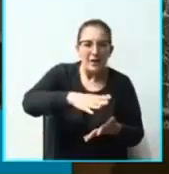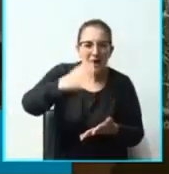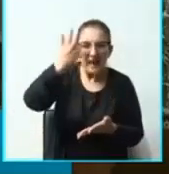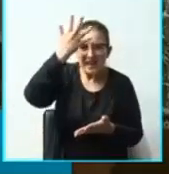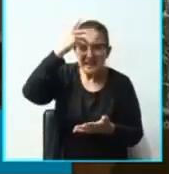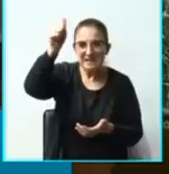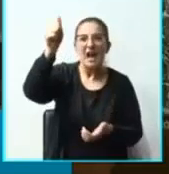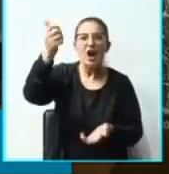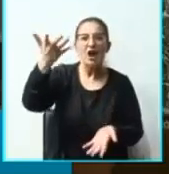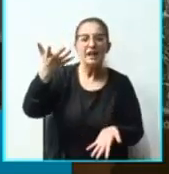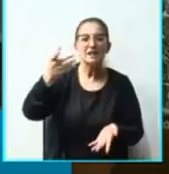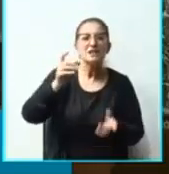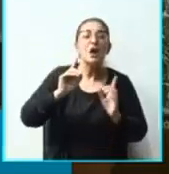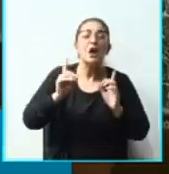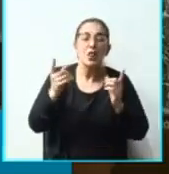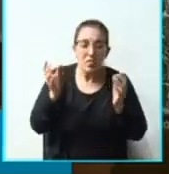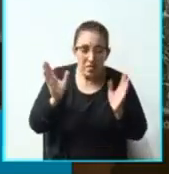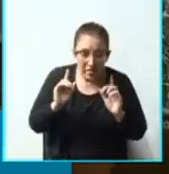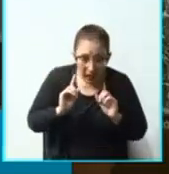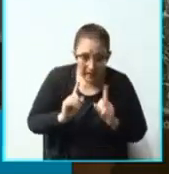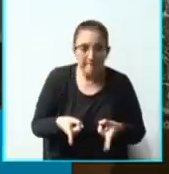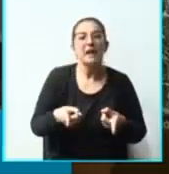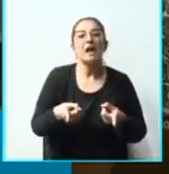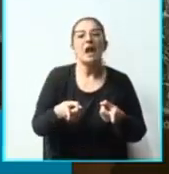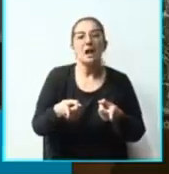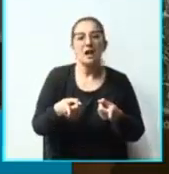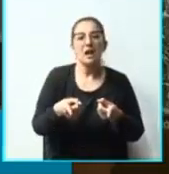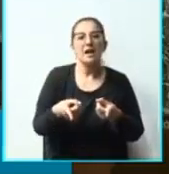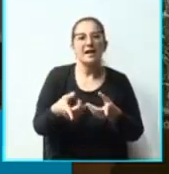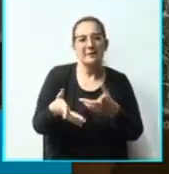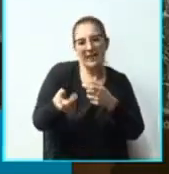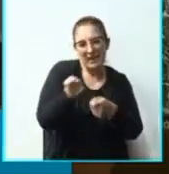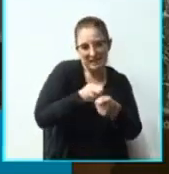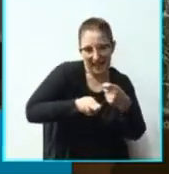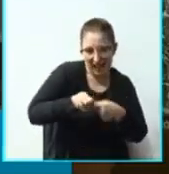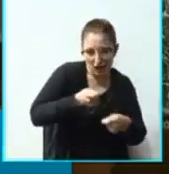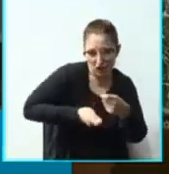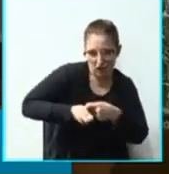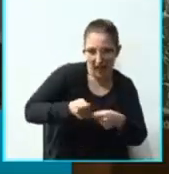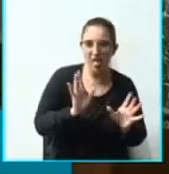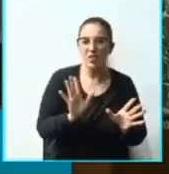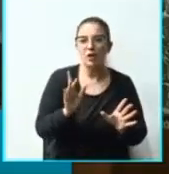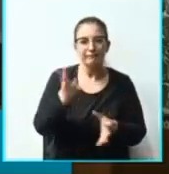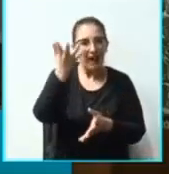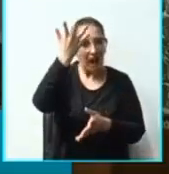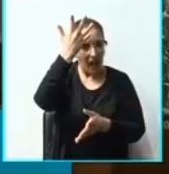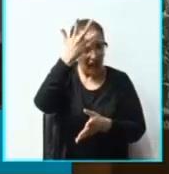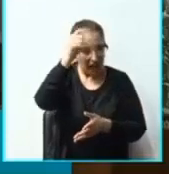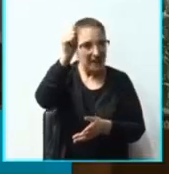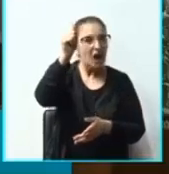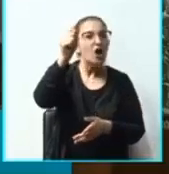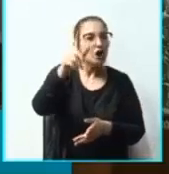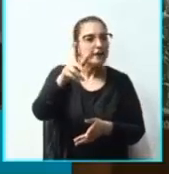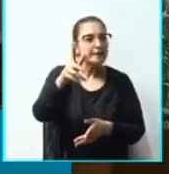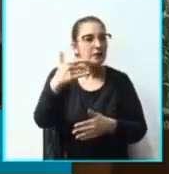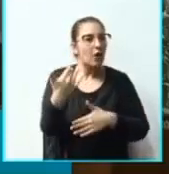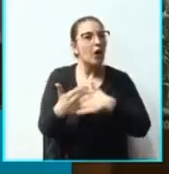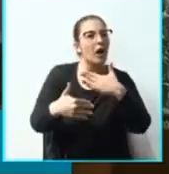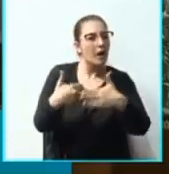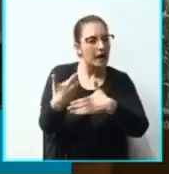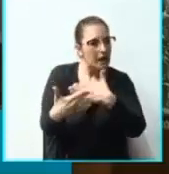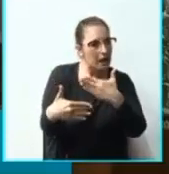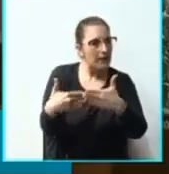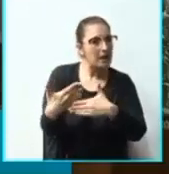es, por supuesto, parte de ese entramado. Lo de San Lorenzo es parte de ese avance